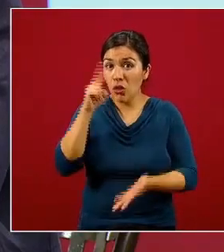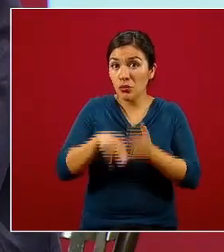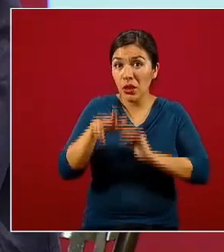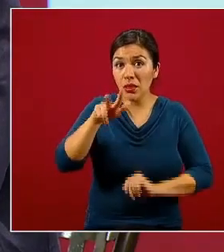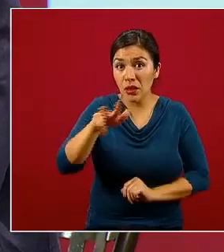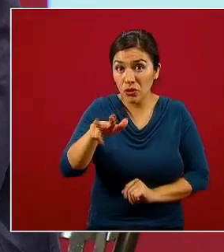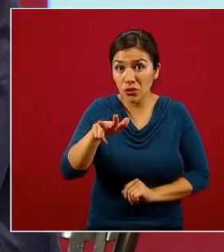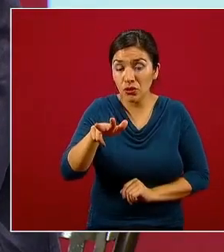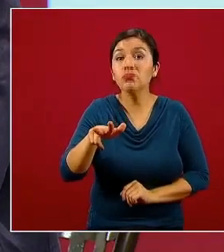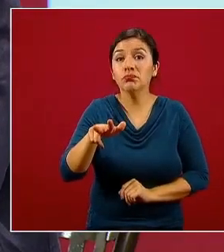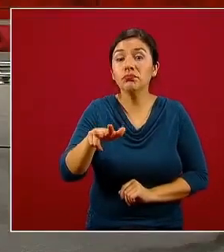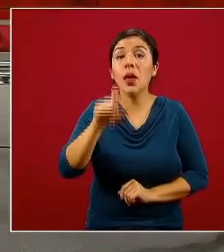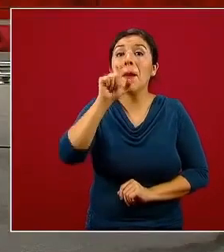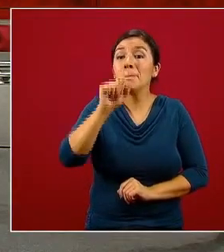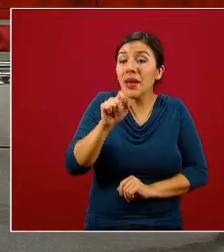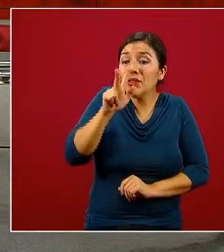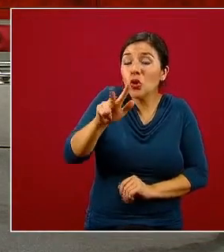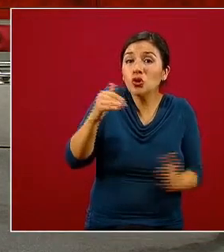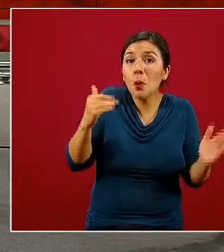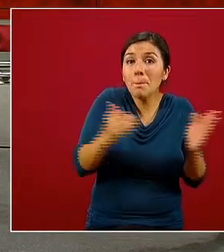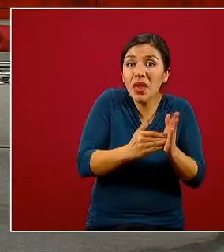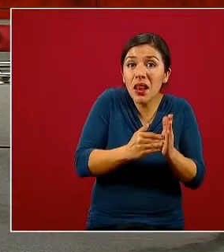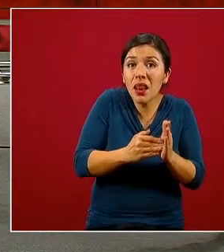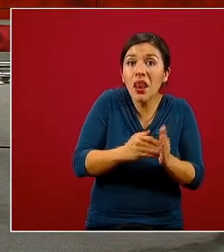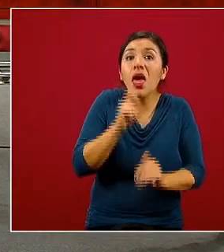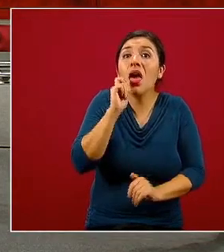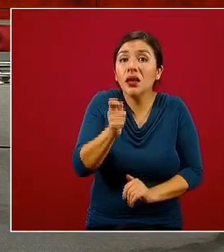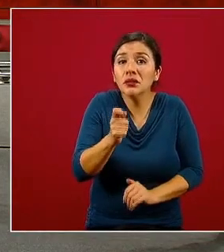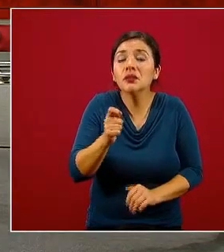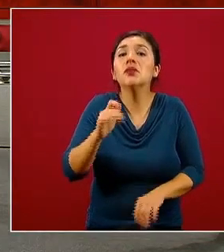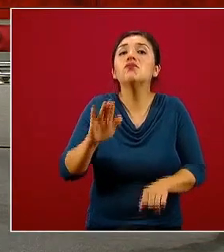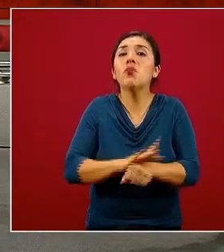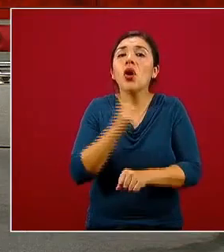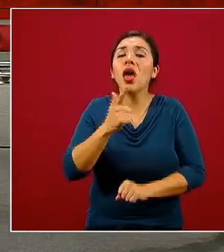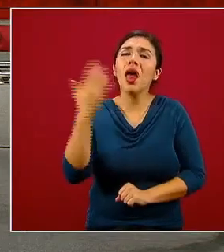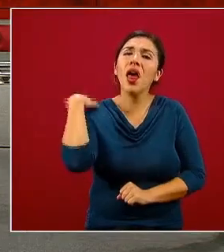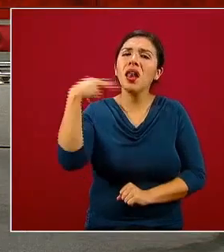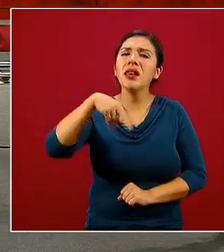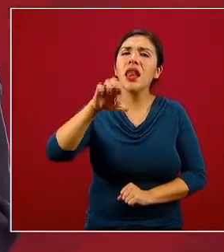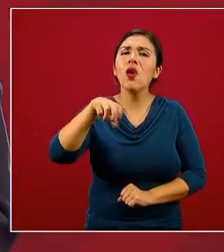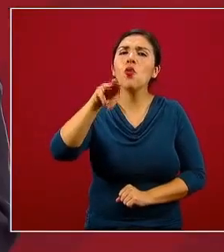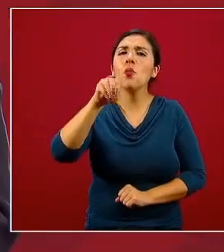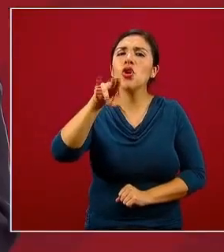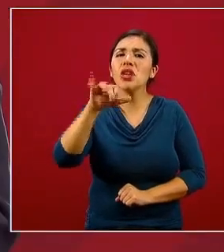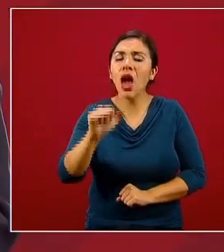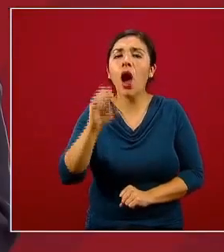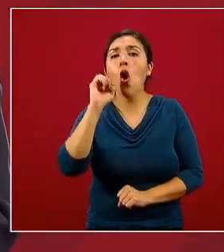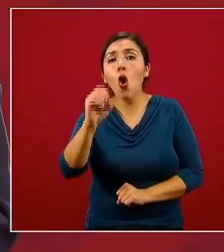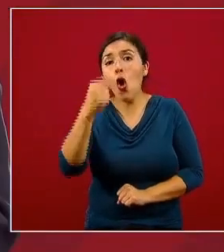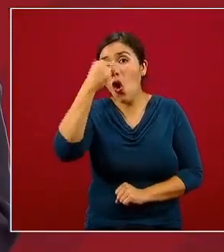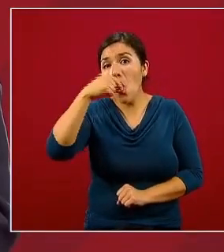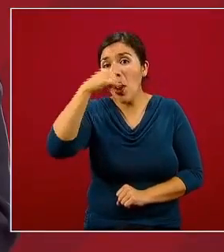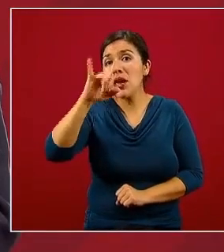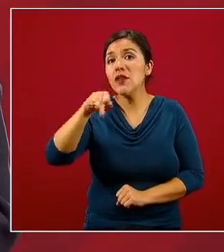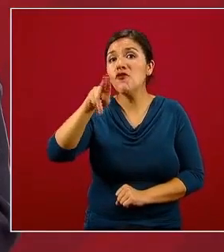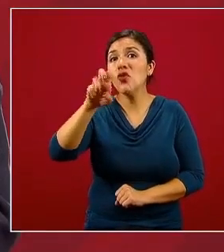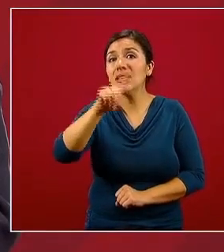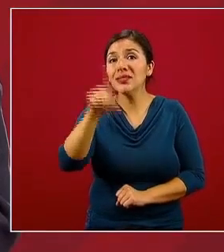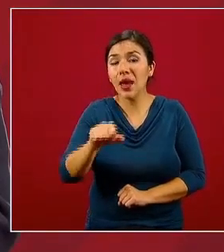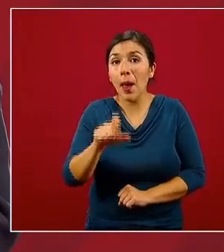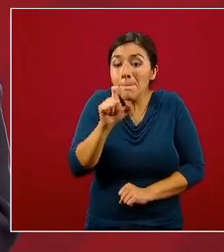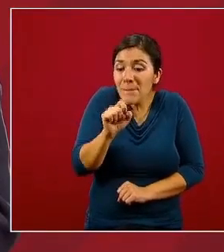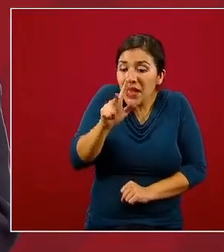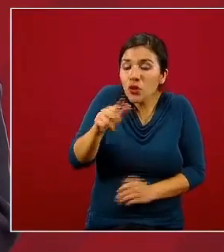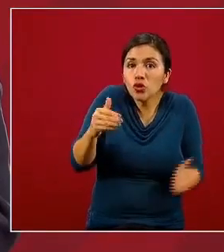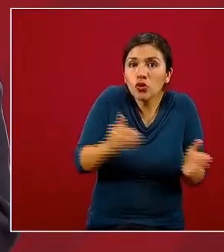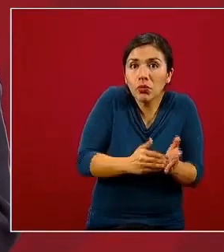2018, 28,000 fueron por neumonía o influenza. 28,000. Entonces, ese es el